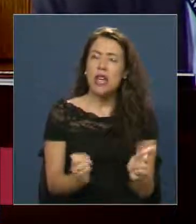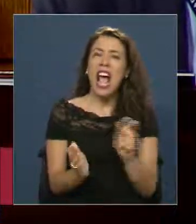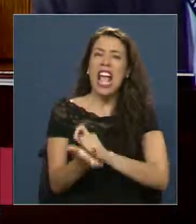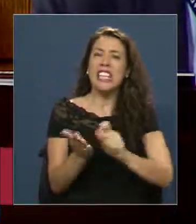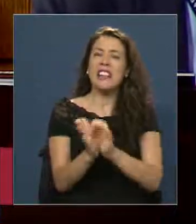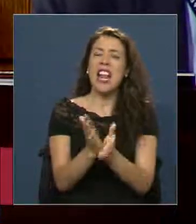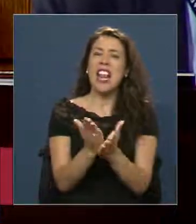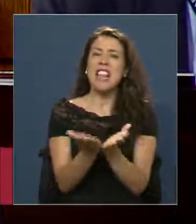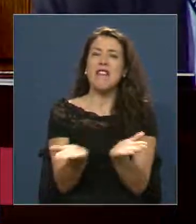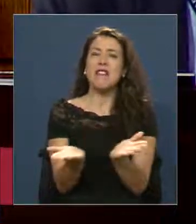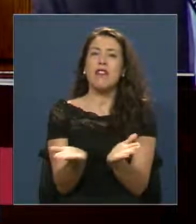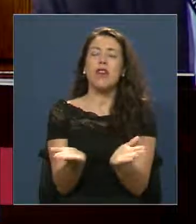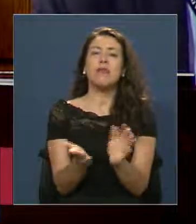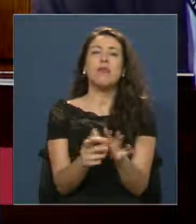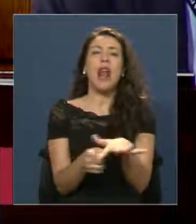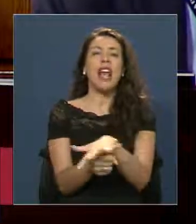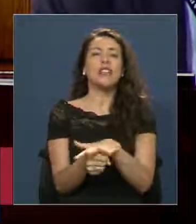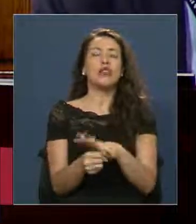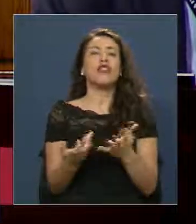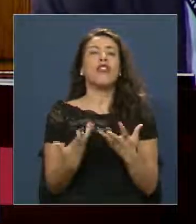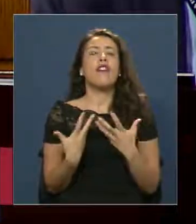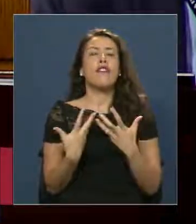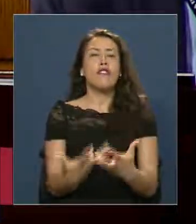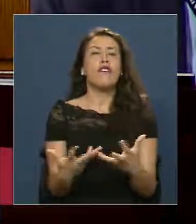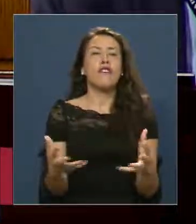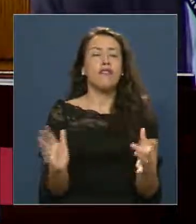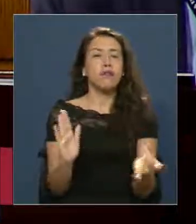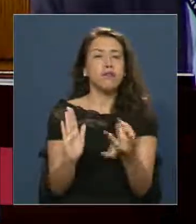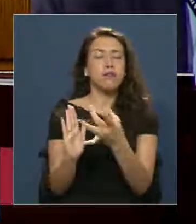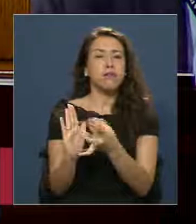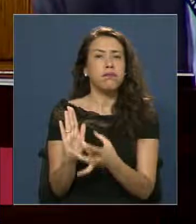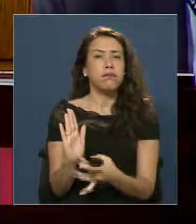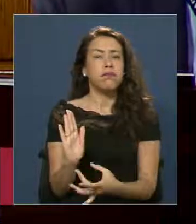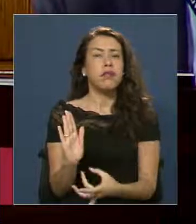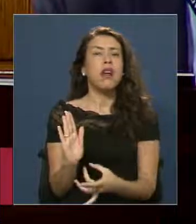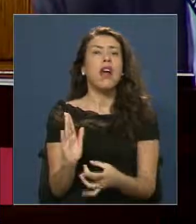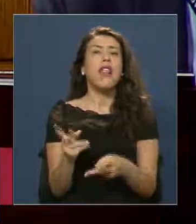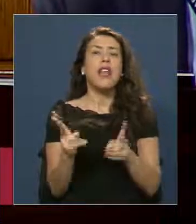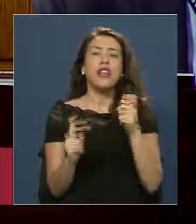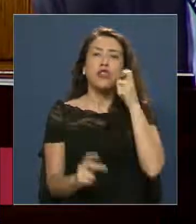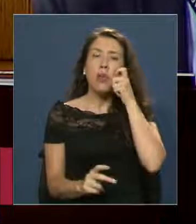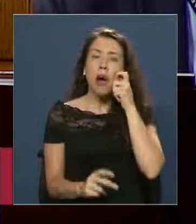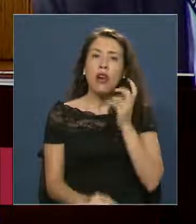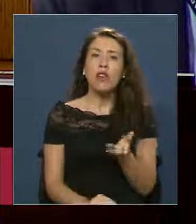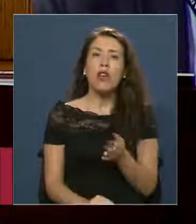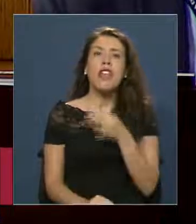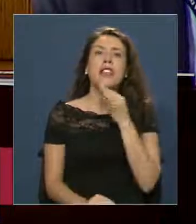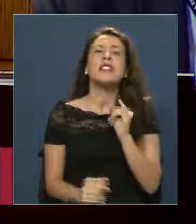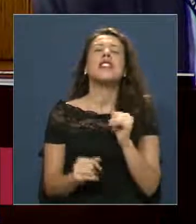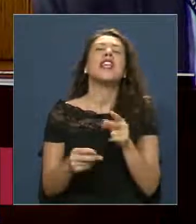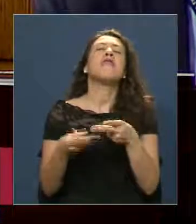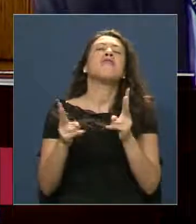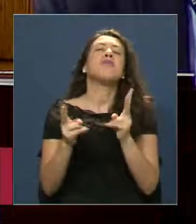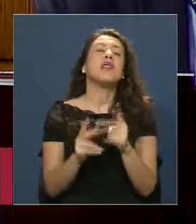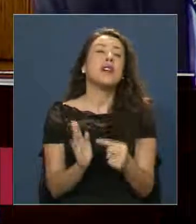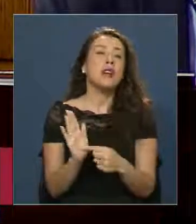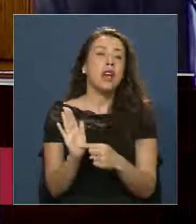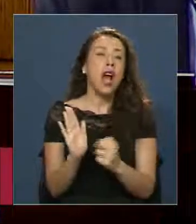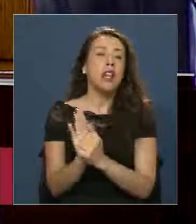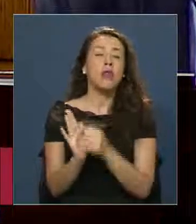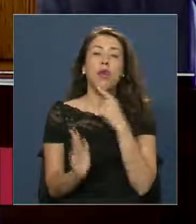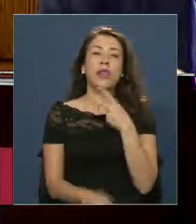libro sobre el contexto de las violaciones a los derechos humanos sin que ello implique justificarlas? Según este artículo,